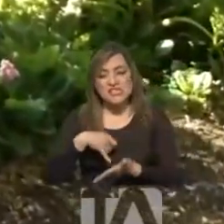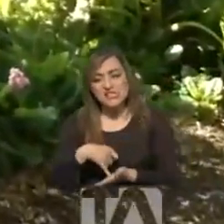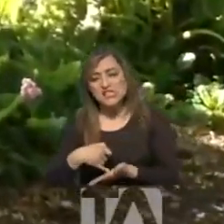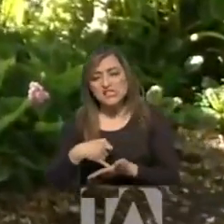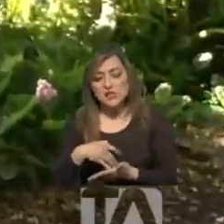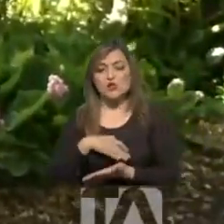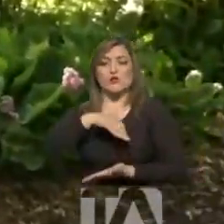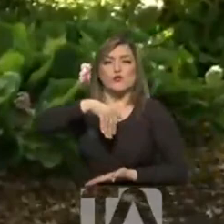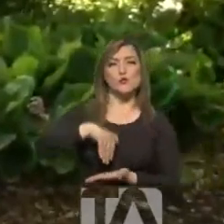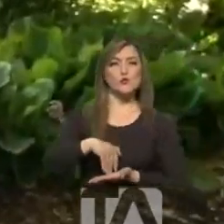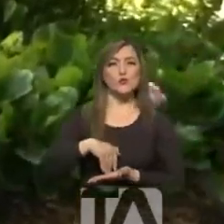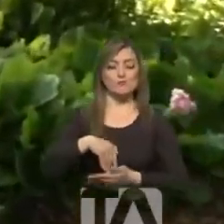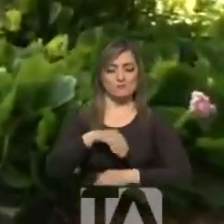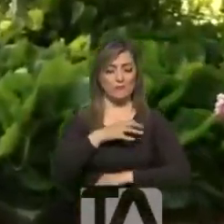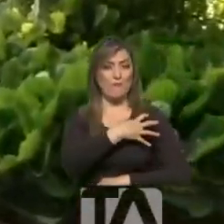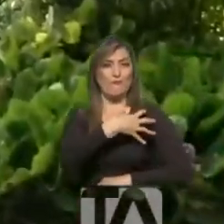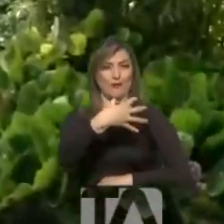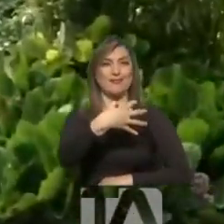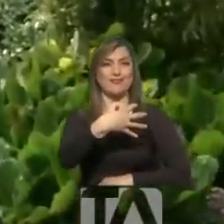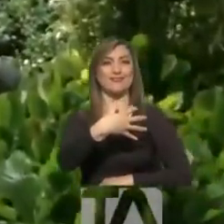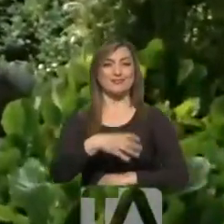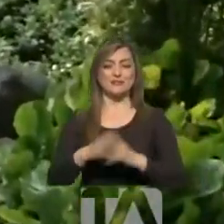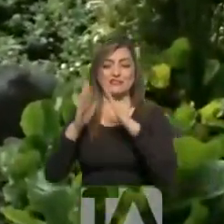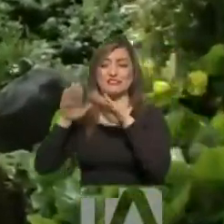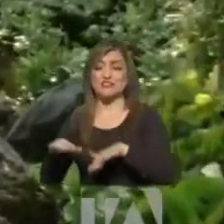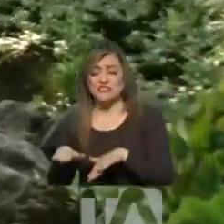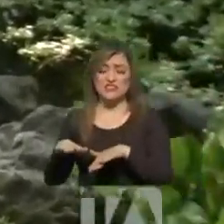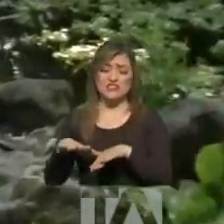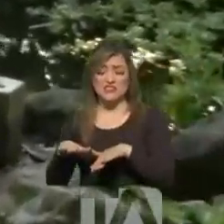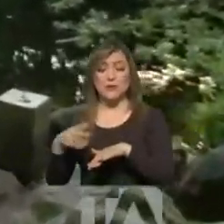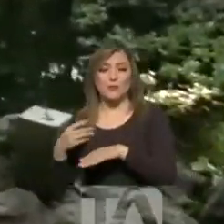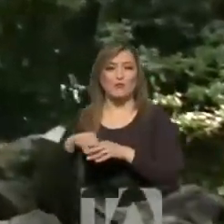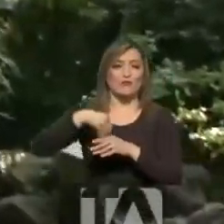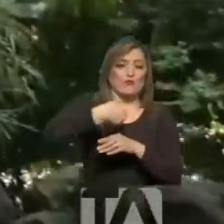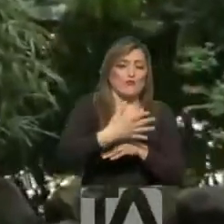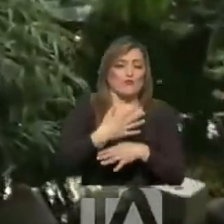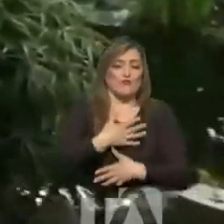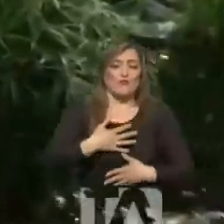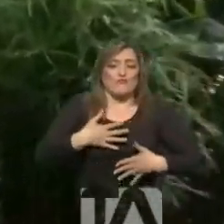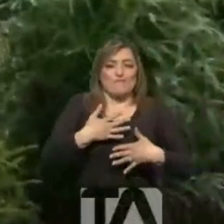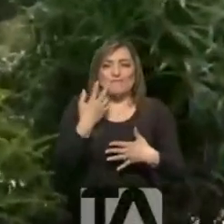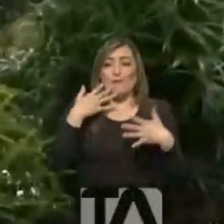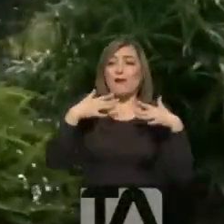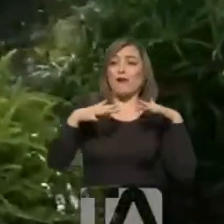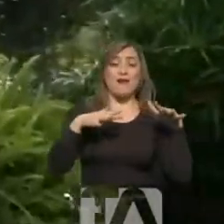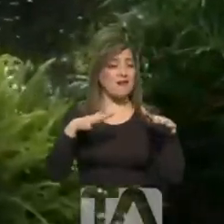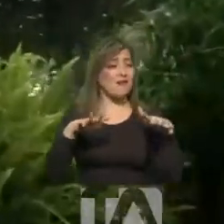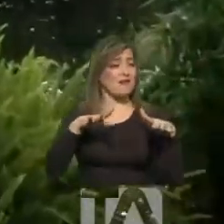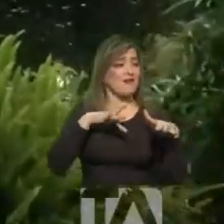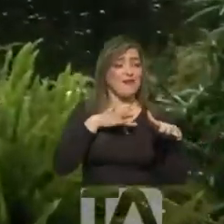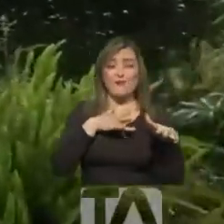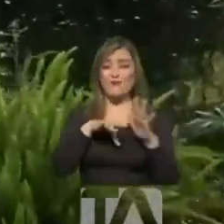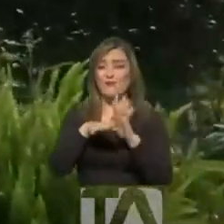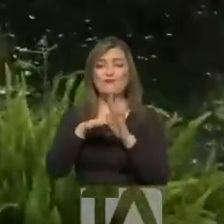confinamiento nos ha robado. Nos recibirá una asombrosa biodiversidad y con contamos con todos